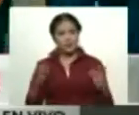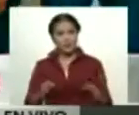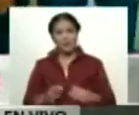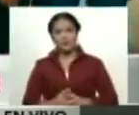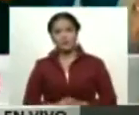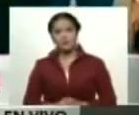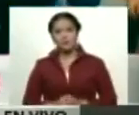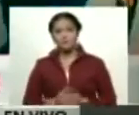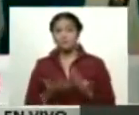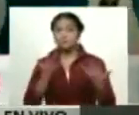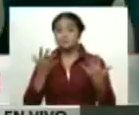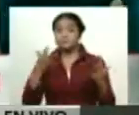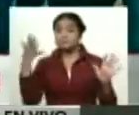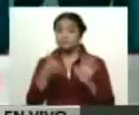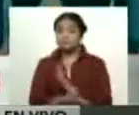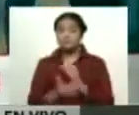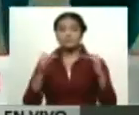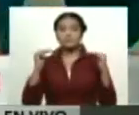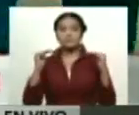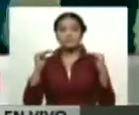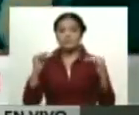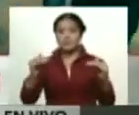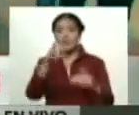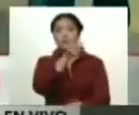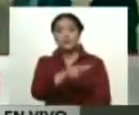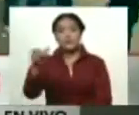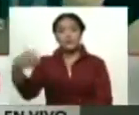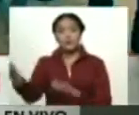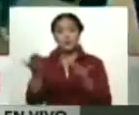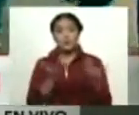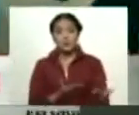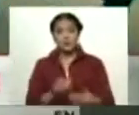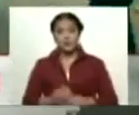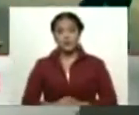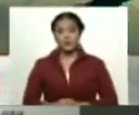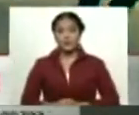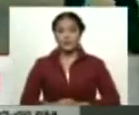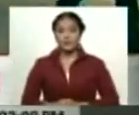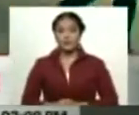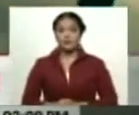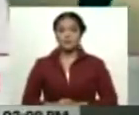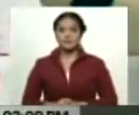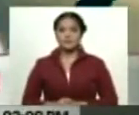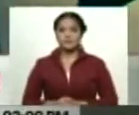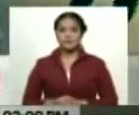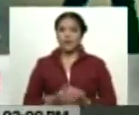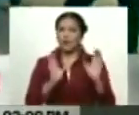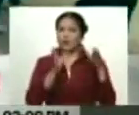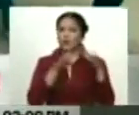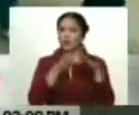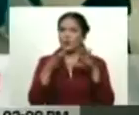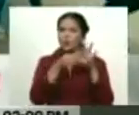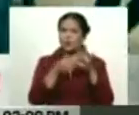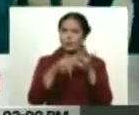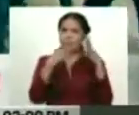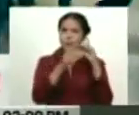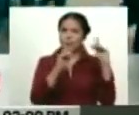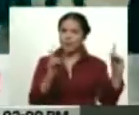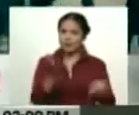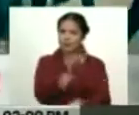en entredicho lo que podría ser la imparcialidad de estos invitados de la autodenominada Mesa de la Unidad